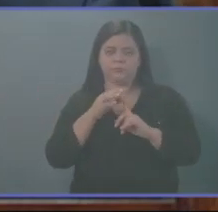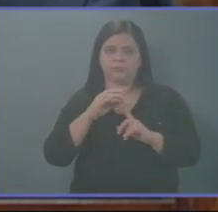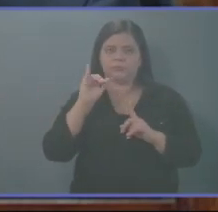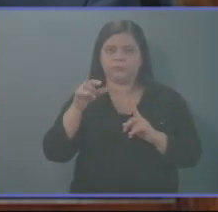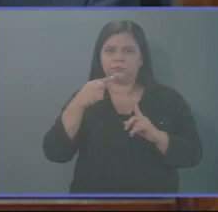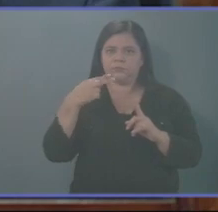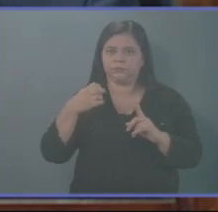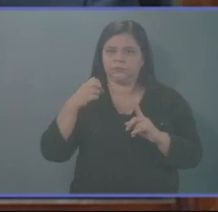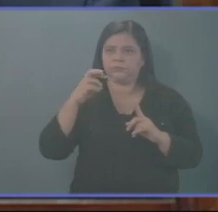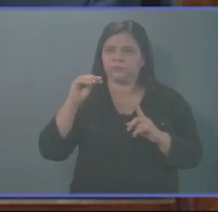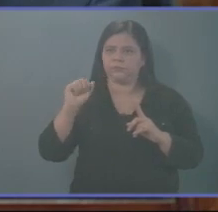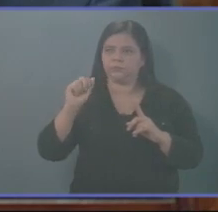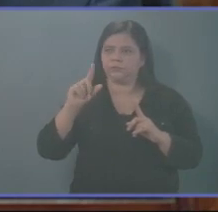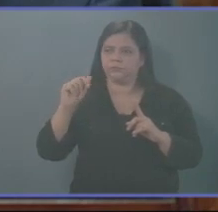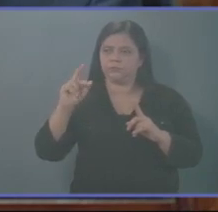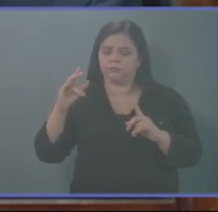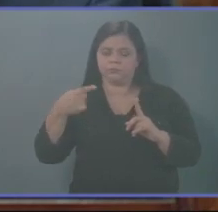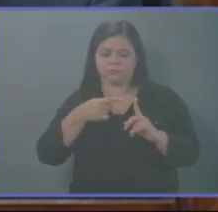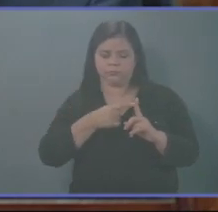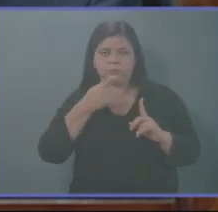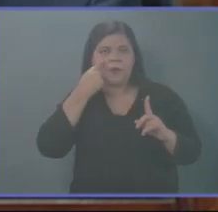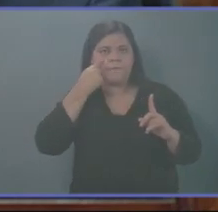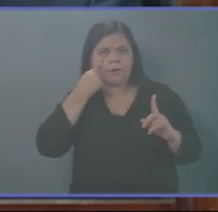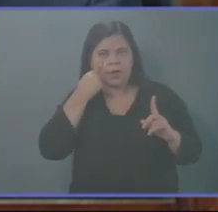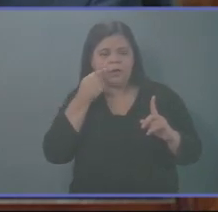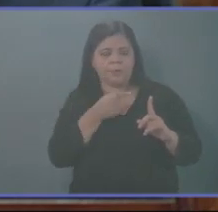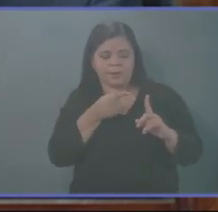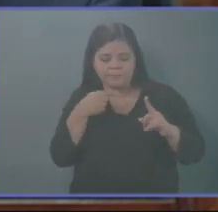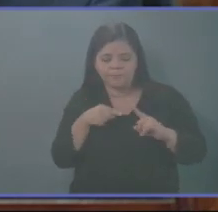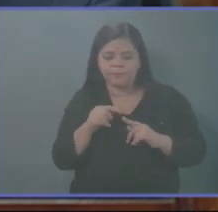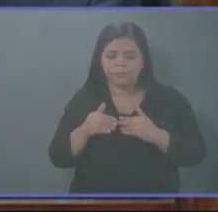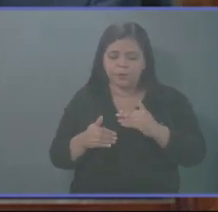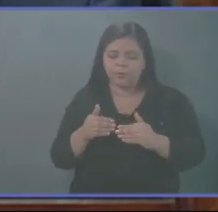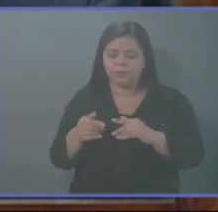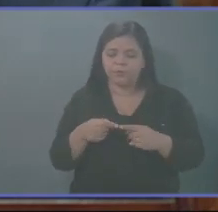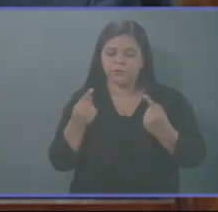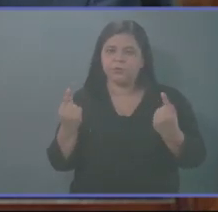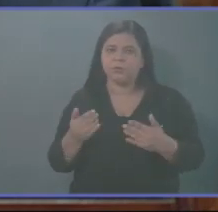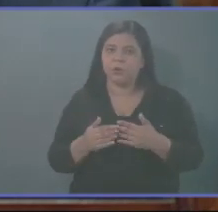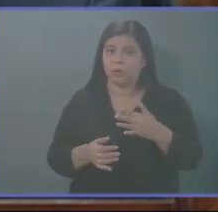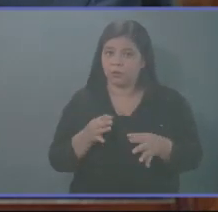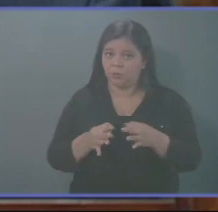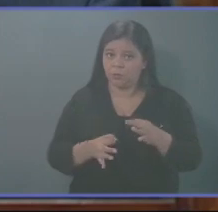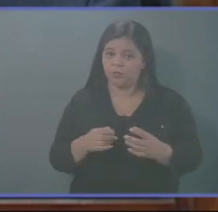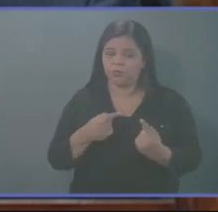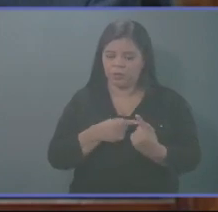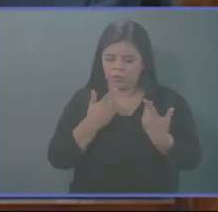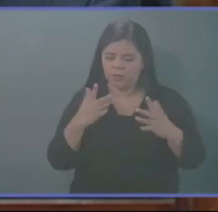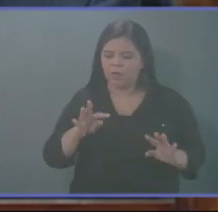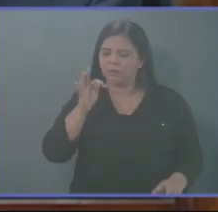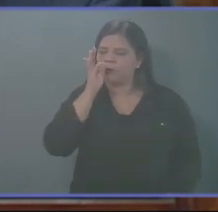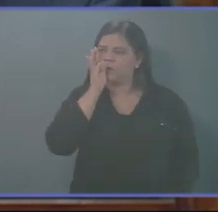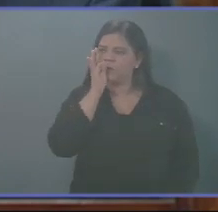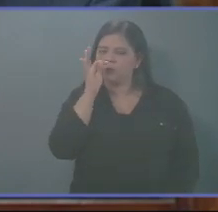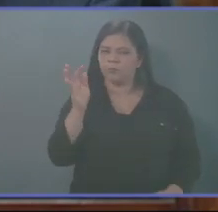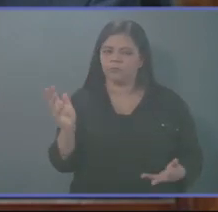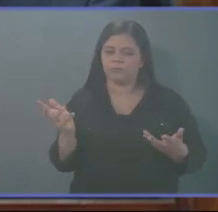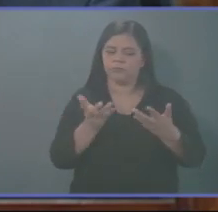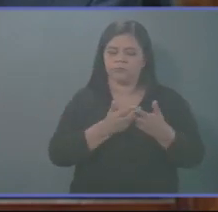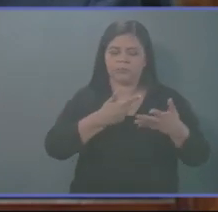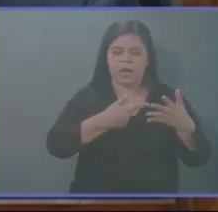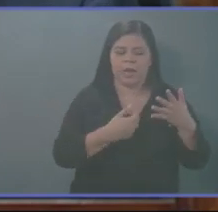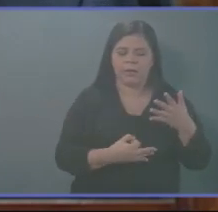Uriel Mazariego como fiscal para que interviniera en el proceso de antejuicio, quien fue juramentado de conformidad con